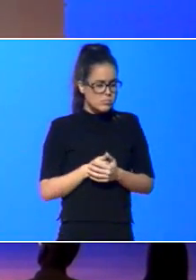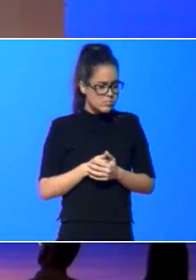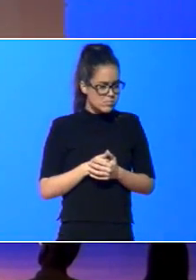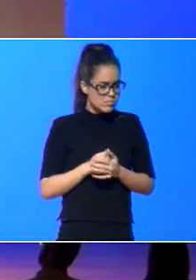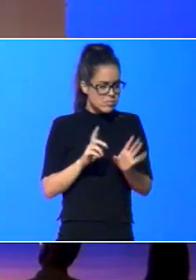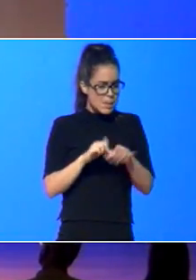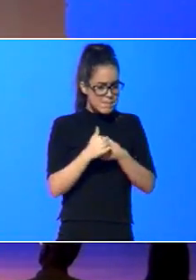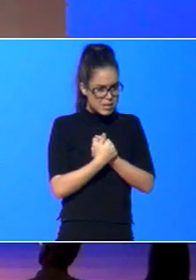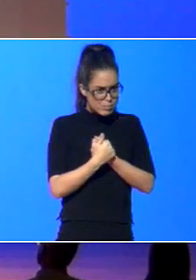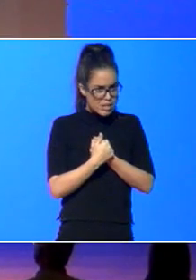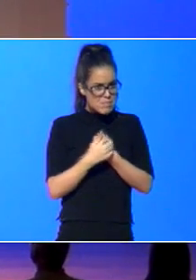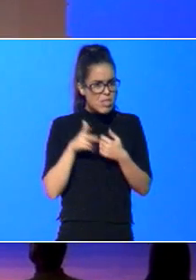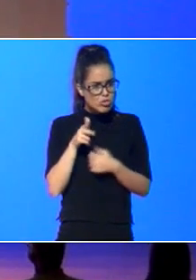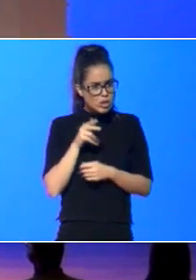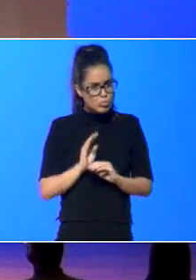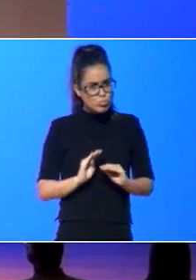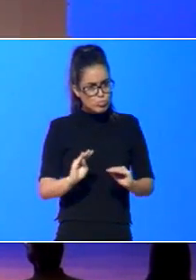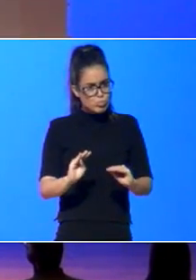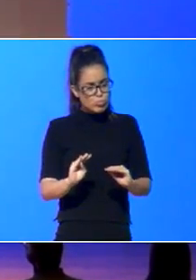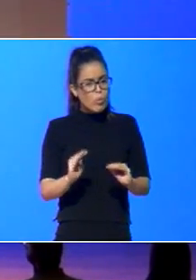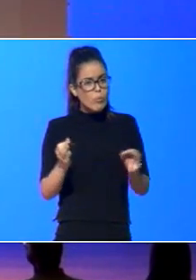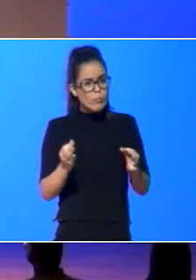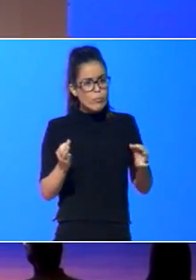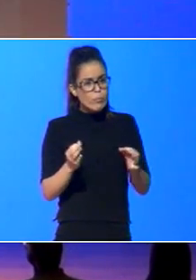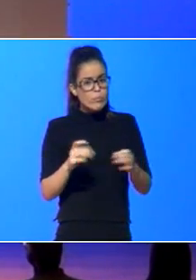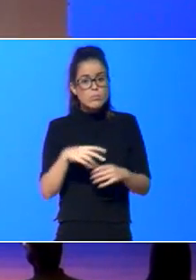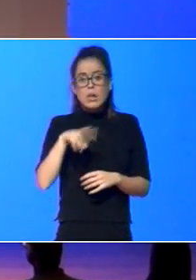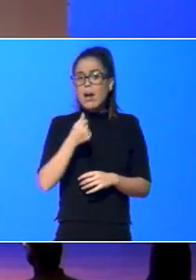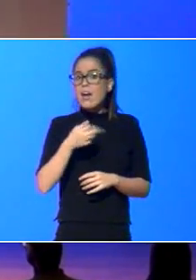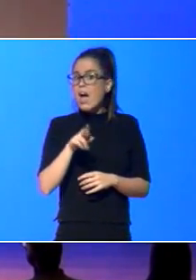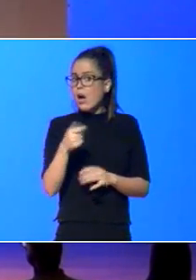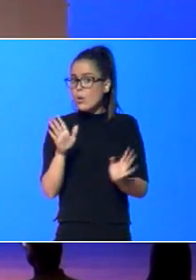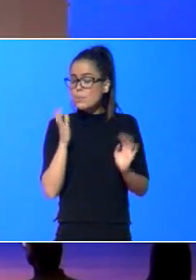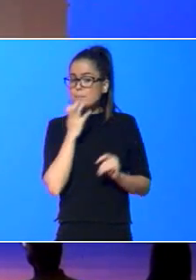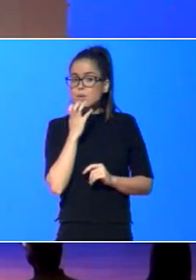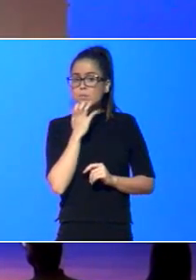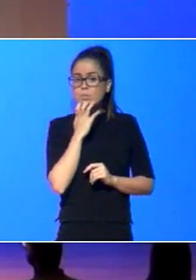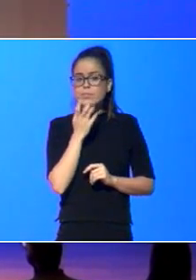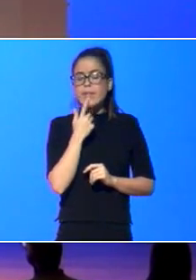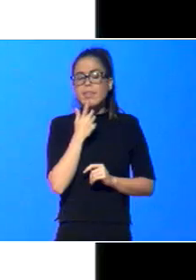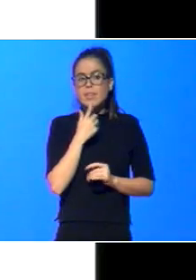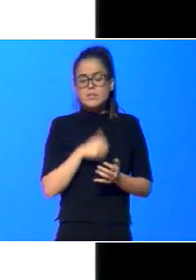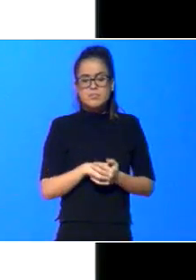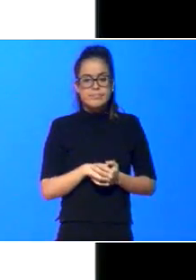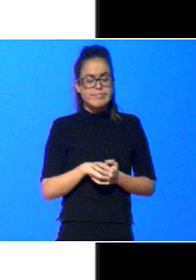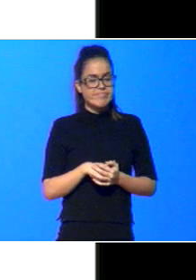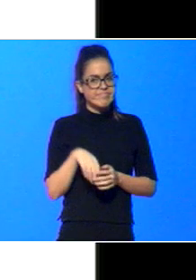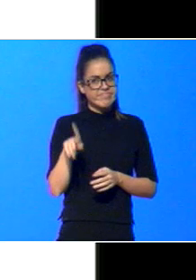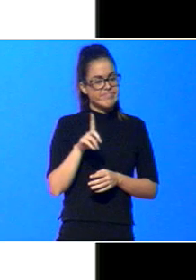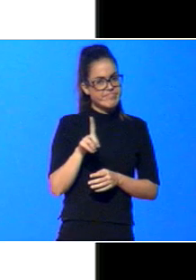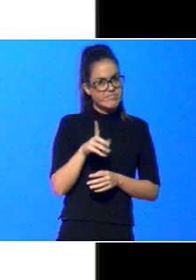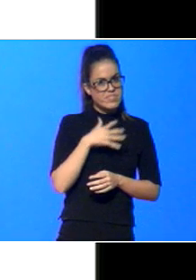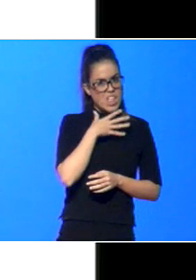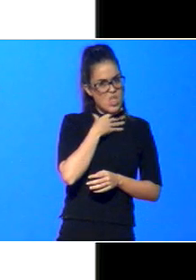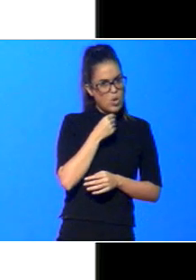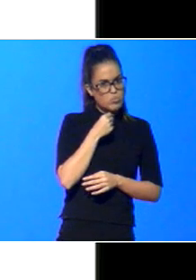su derecho a participar. Así como, por ejemplo, Nagore, sin embargo, pues bueno, pues ella dice que no le gusta salir al aula de apoyo,